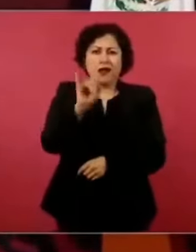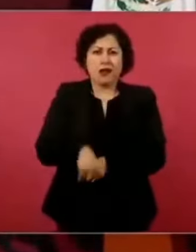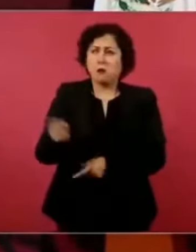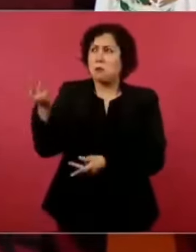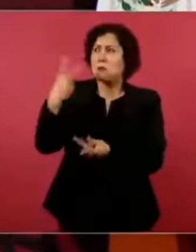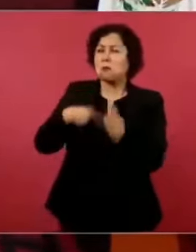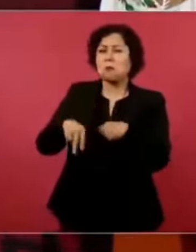Y luego,